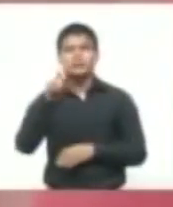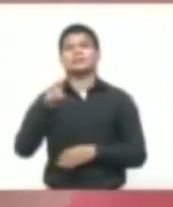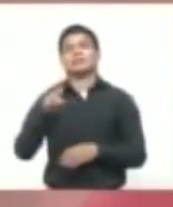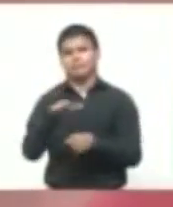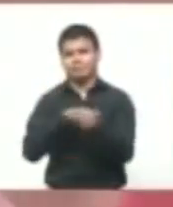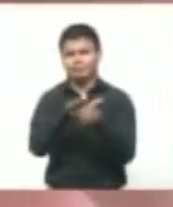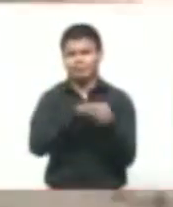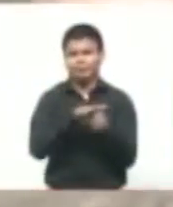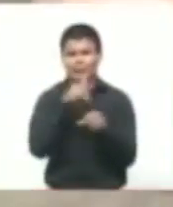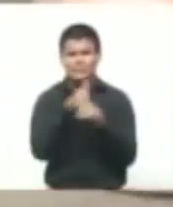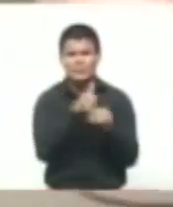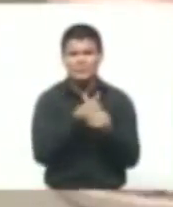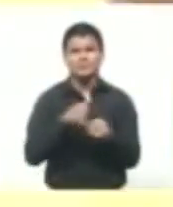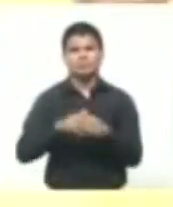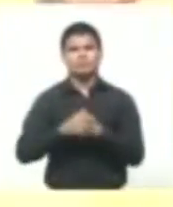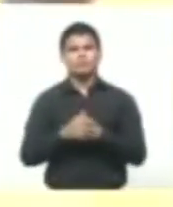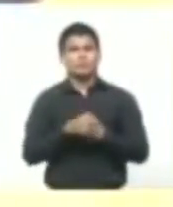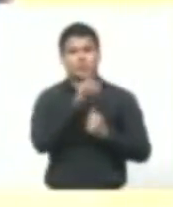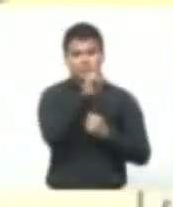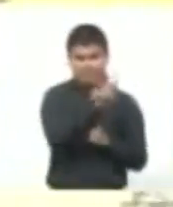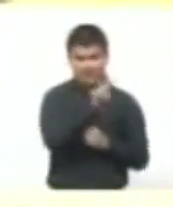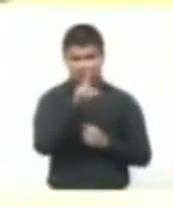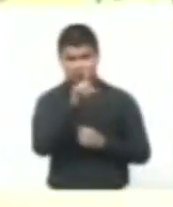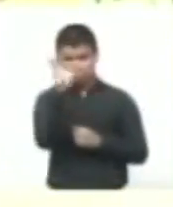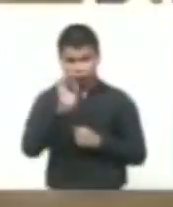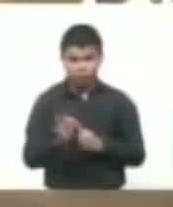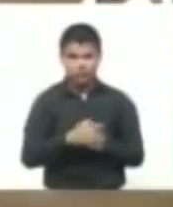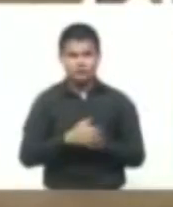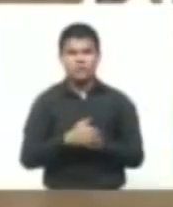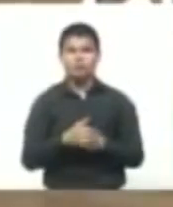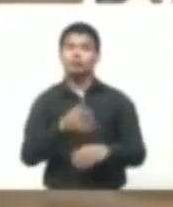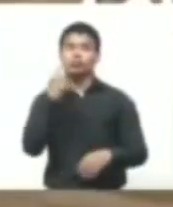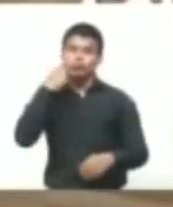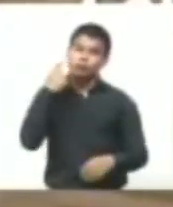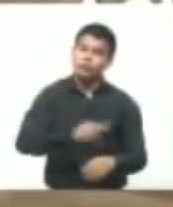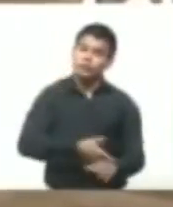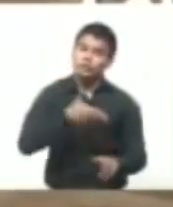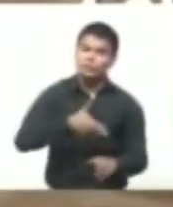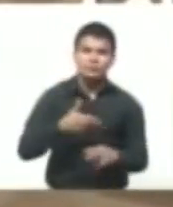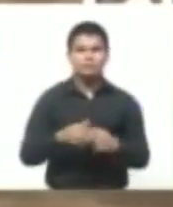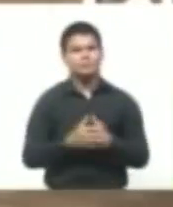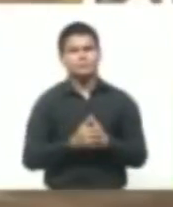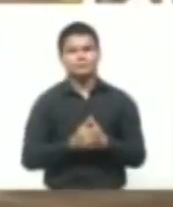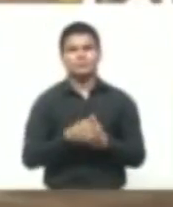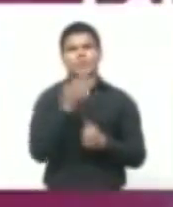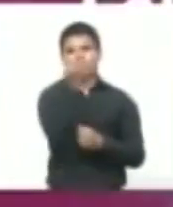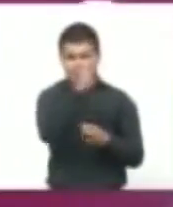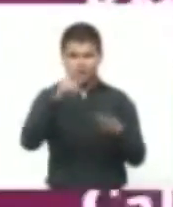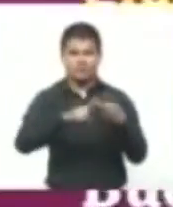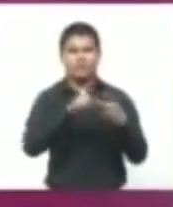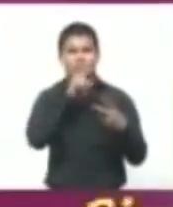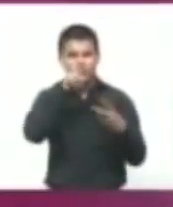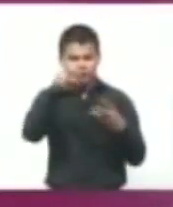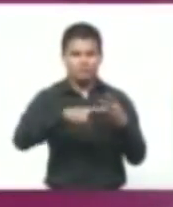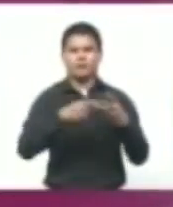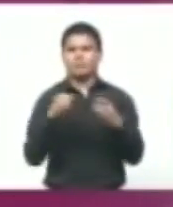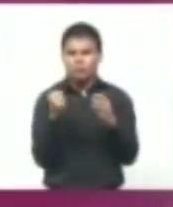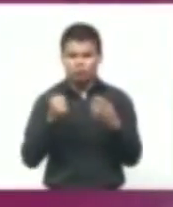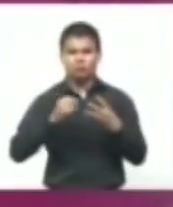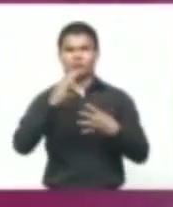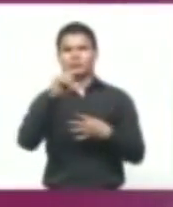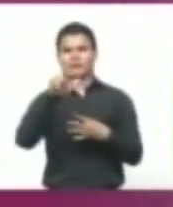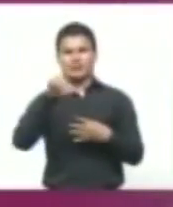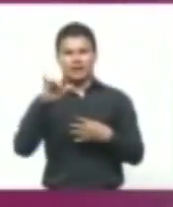e intimidación física con el 5%. Sobre las ciudades con más abusos a menores están Barranquilla, Bucaramanga, Bogotá y Cali, sumando más de